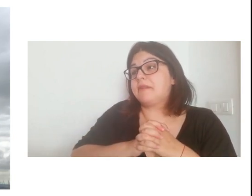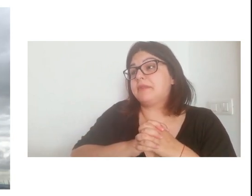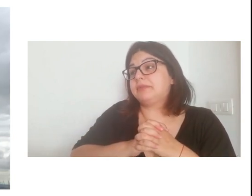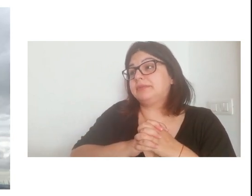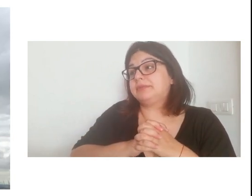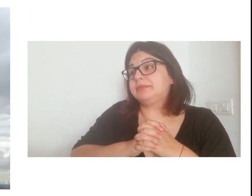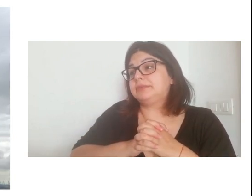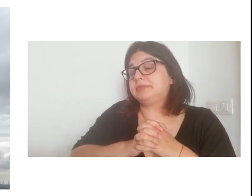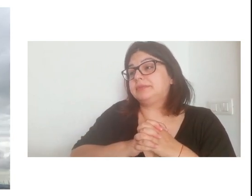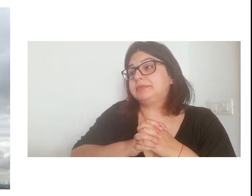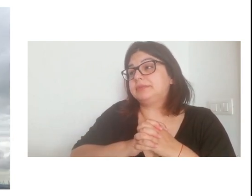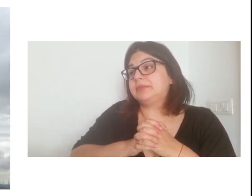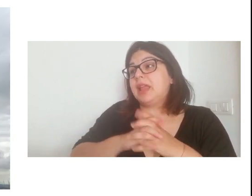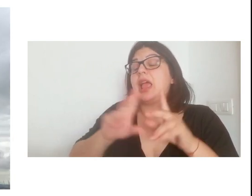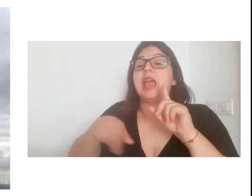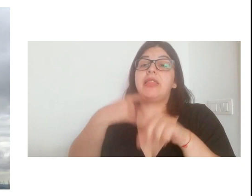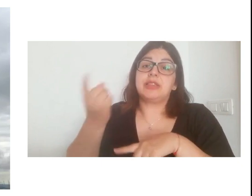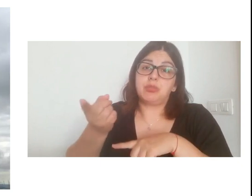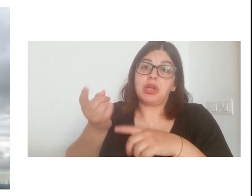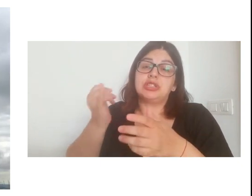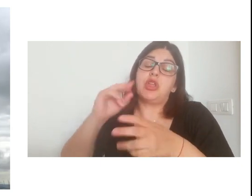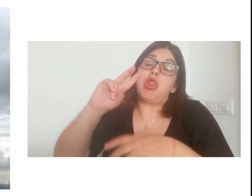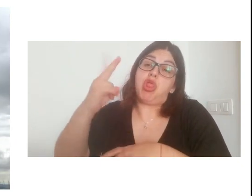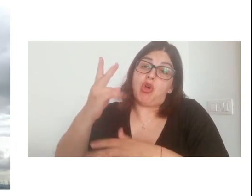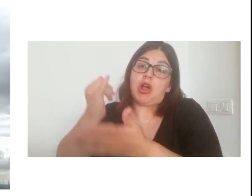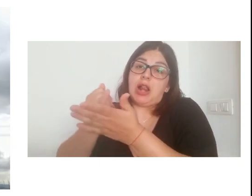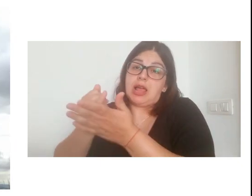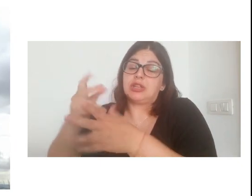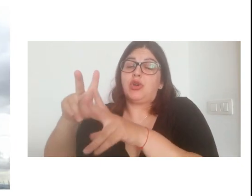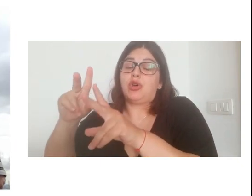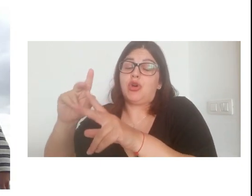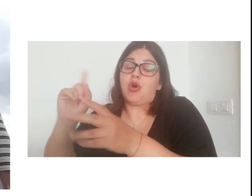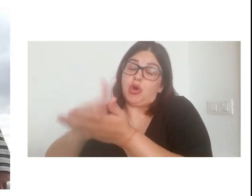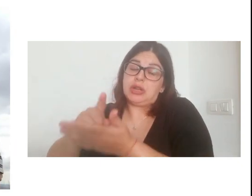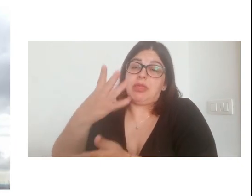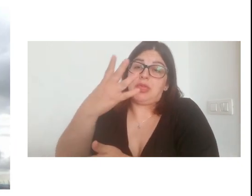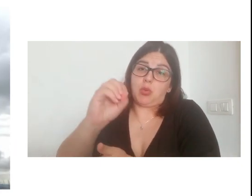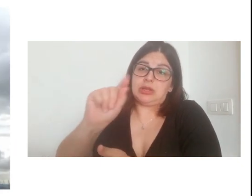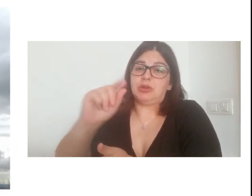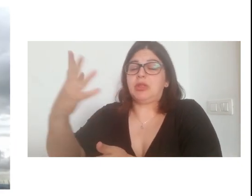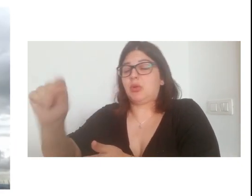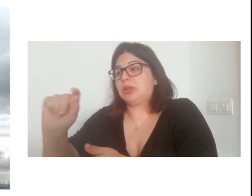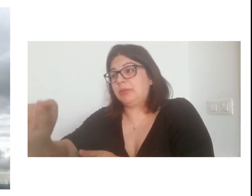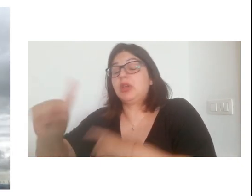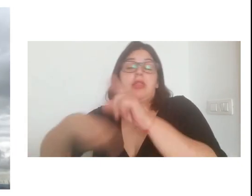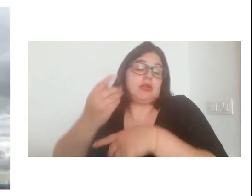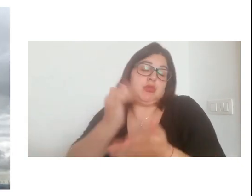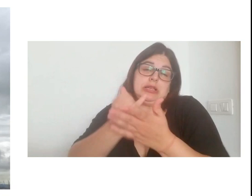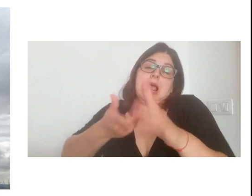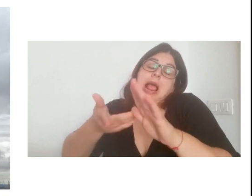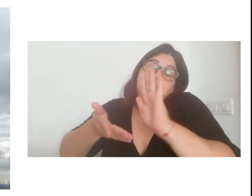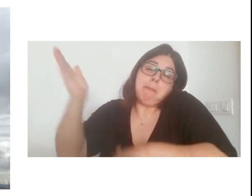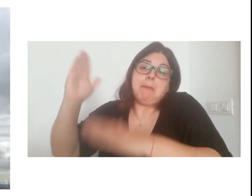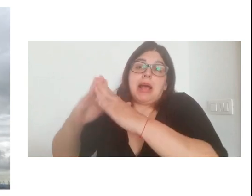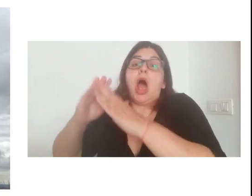Claro, pero 100 minutos as dúas. Vale. E despois outras dúas de 50 cada unha, 100 minutos. Xa te vas pa casa. Ou ao comedor. Ou ao